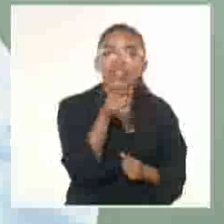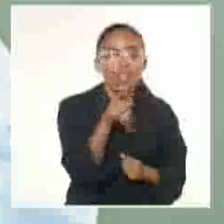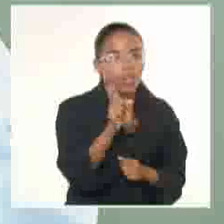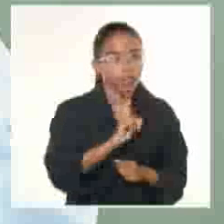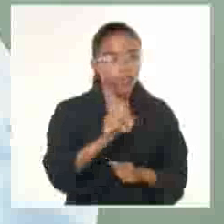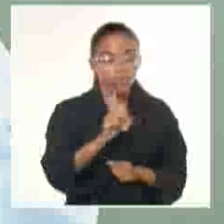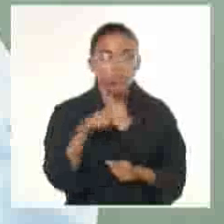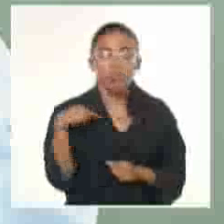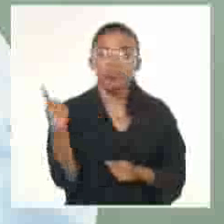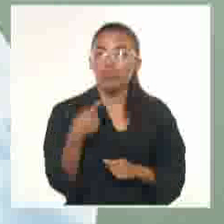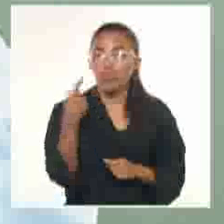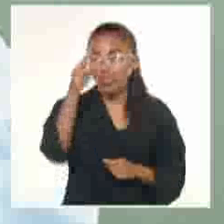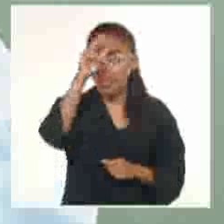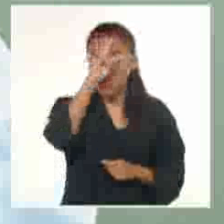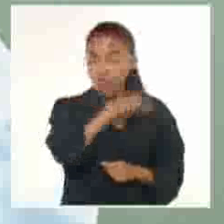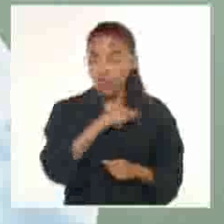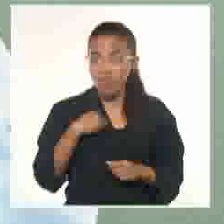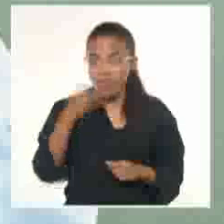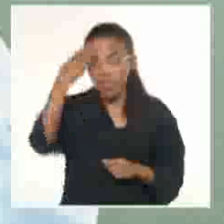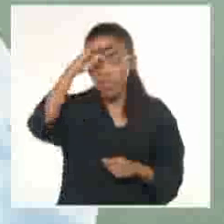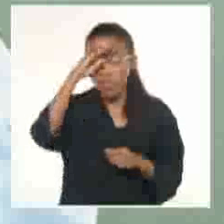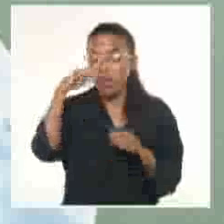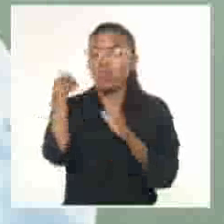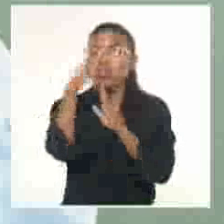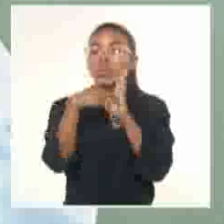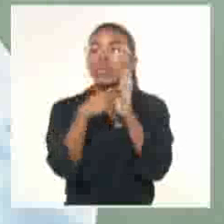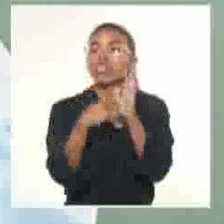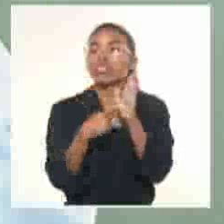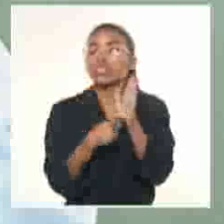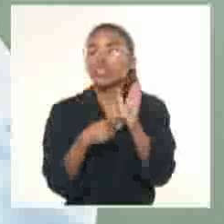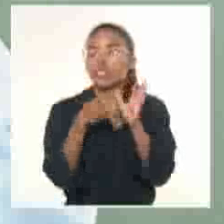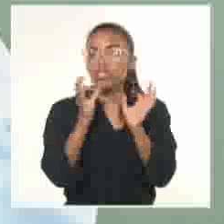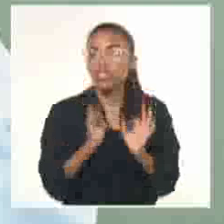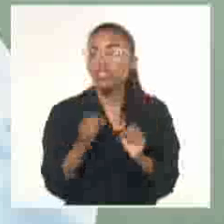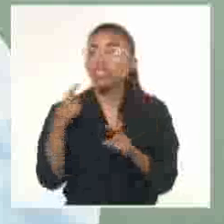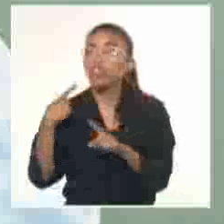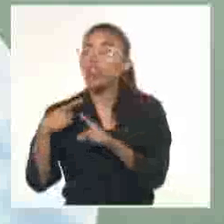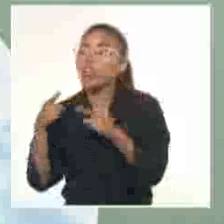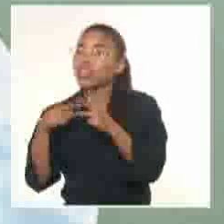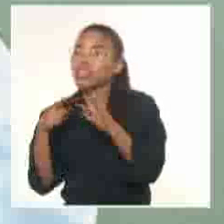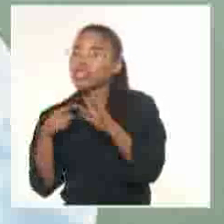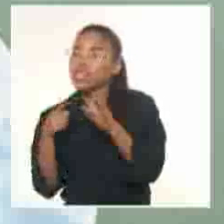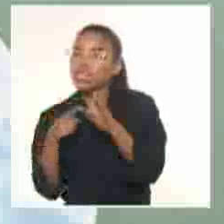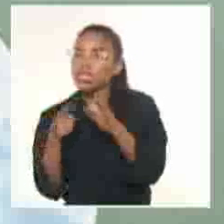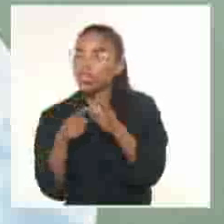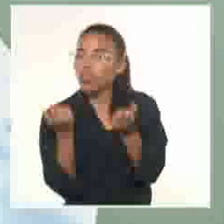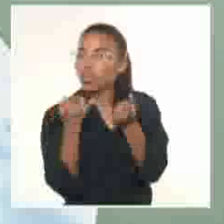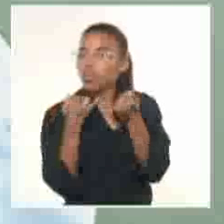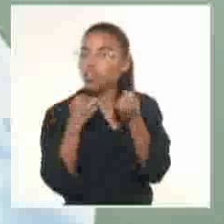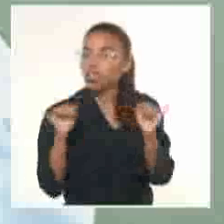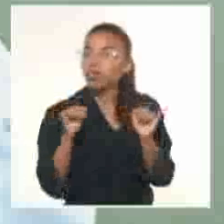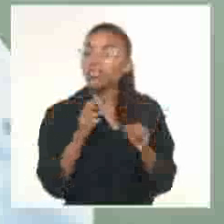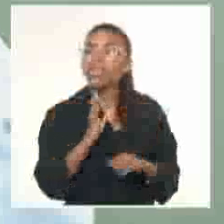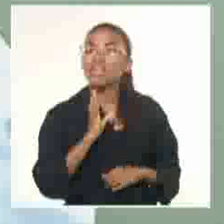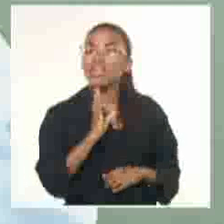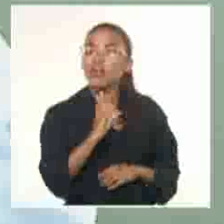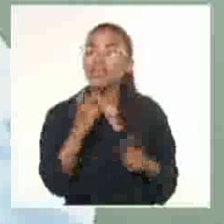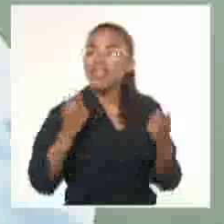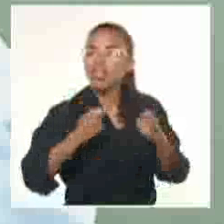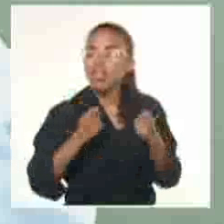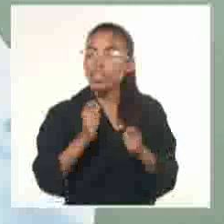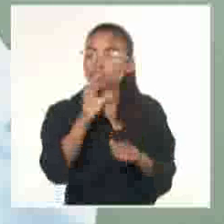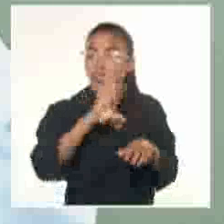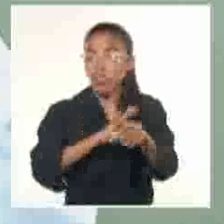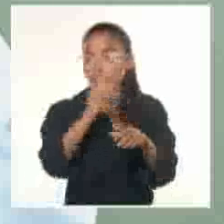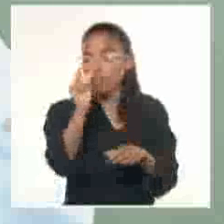a los médicos cubanos. El tercer principio es la autonomía, que es el respeto al derecho del paciente, sobre la base